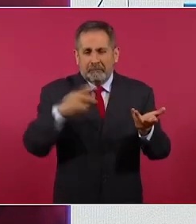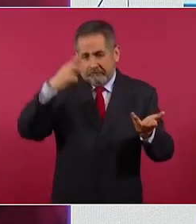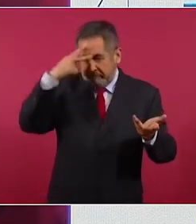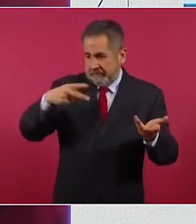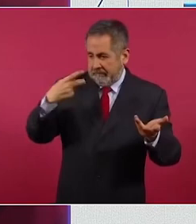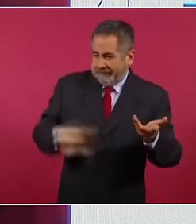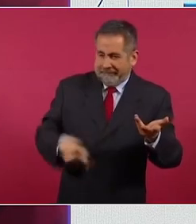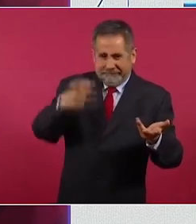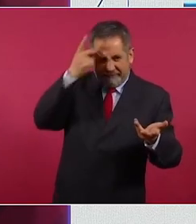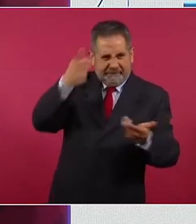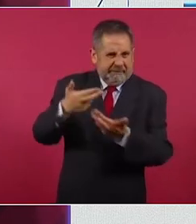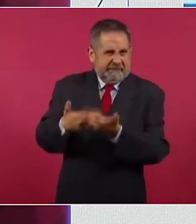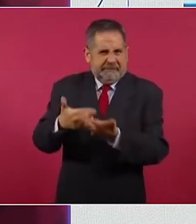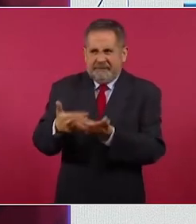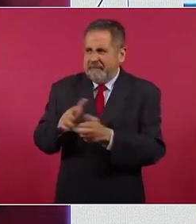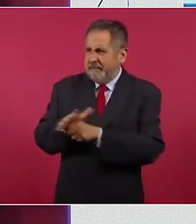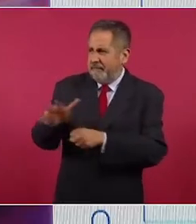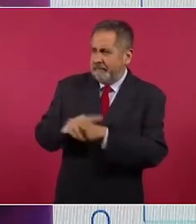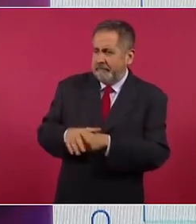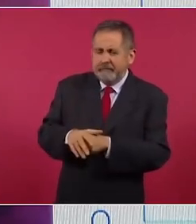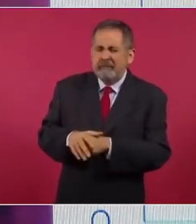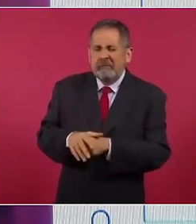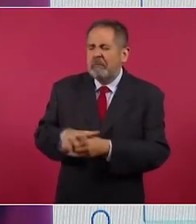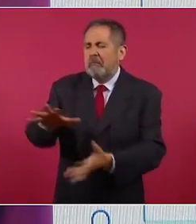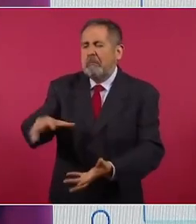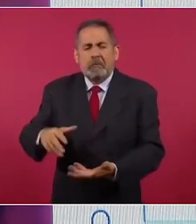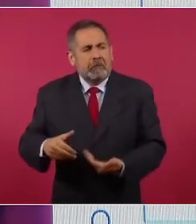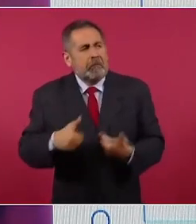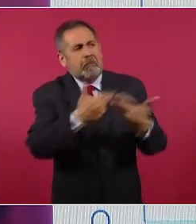México a extranjeros,